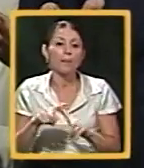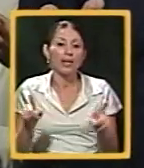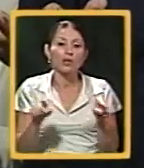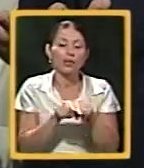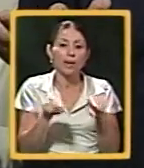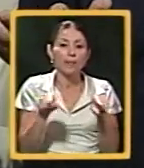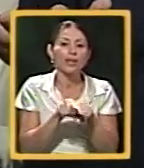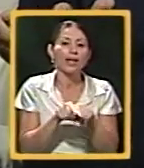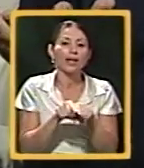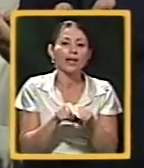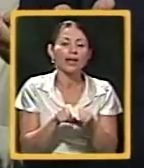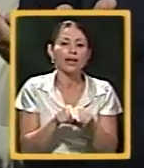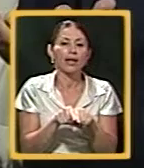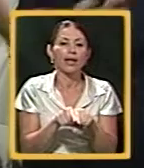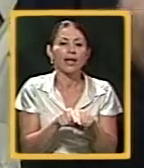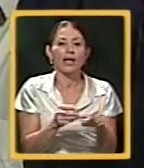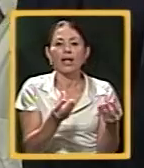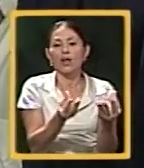los productores,